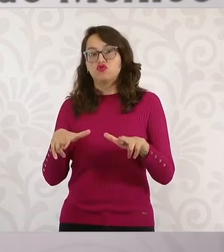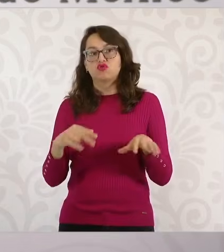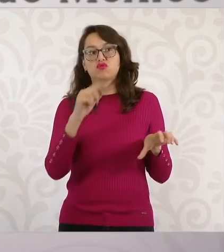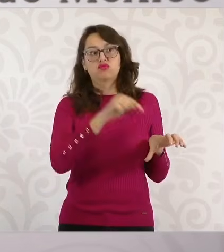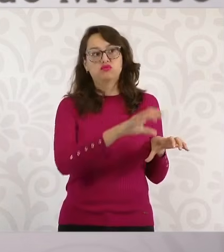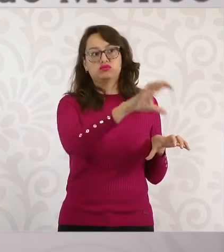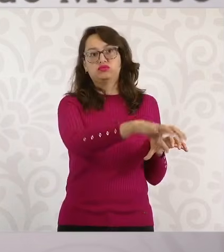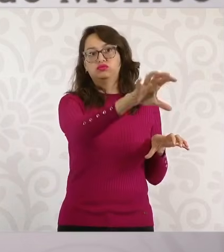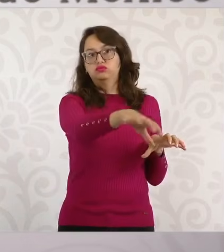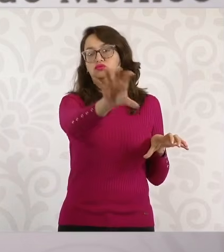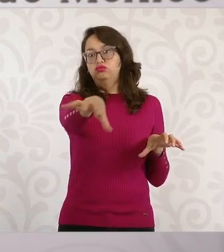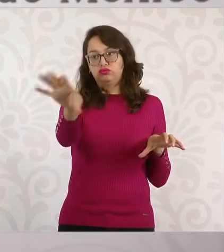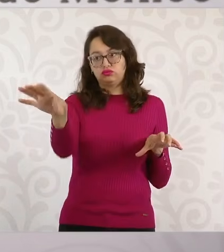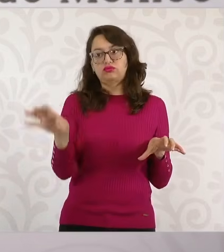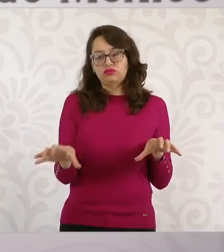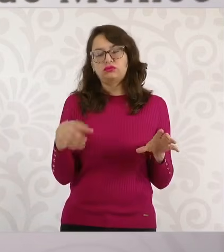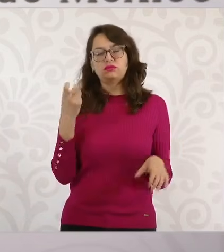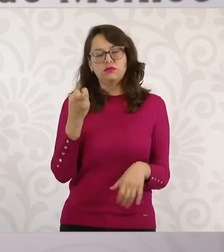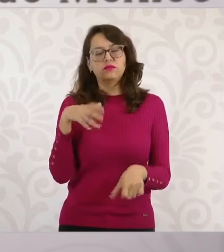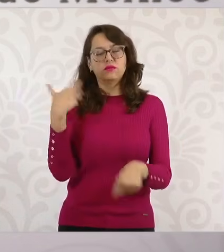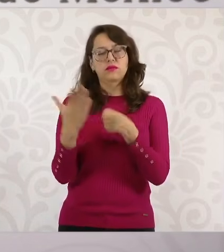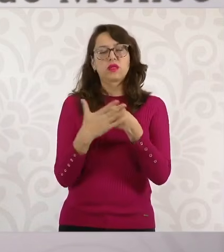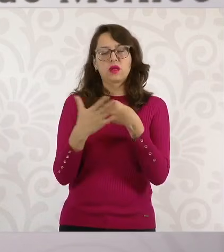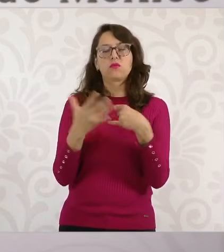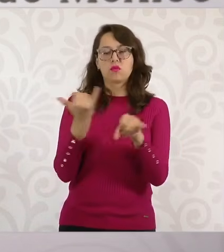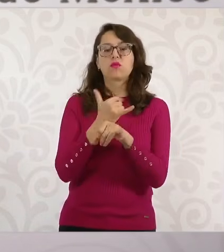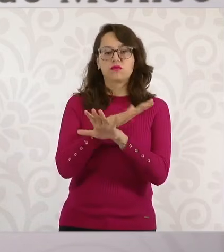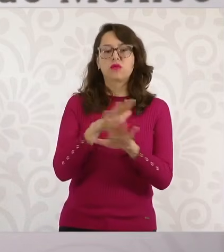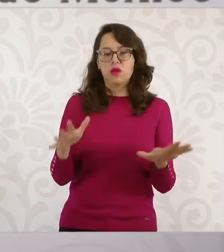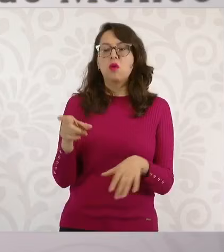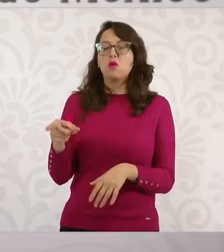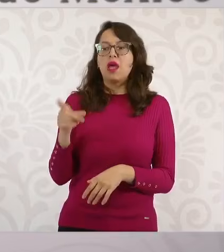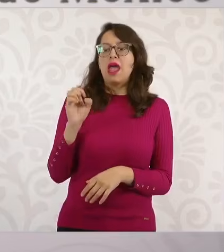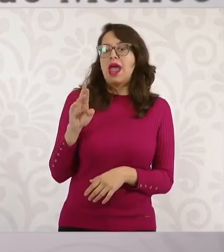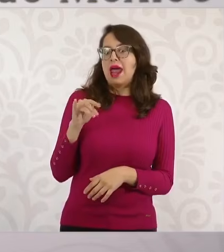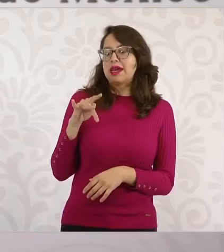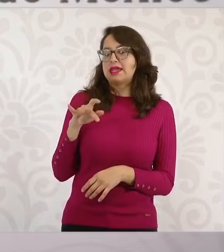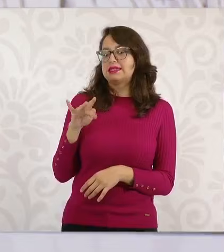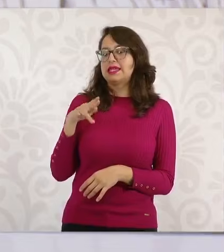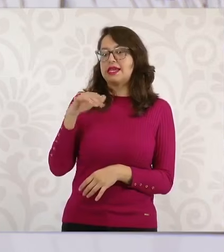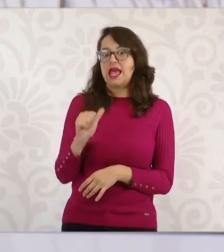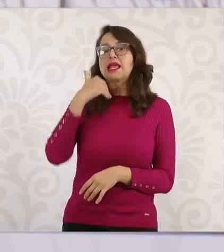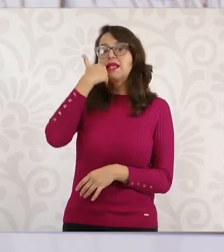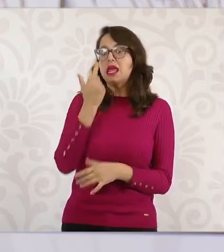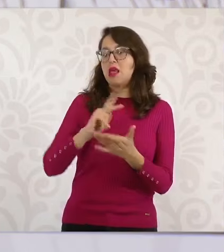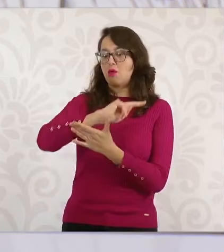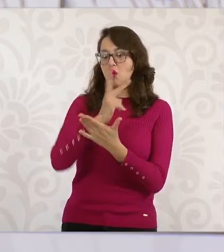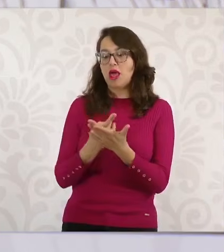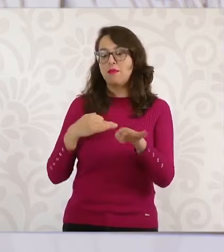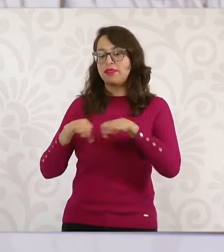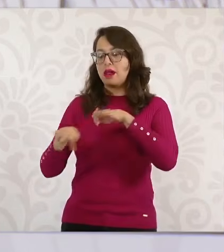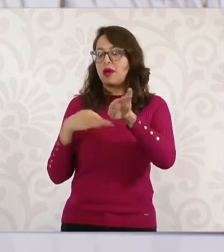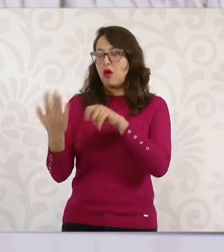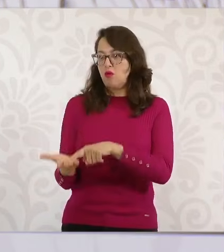informar ya pronto porque nos comentó que quiere hacer un informe, bueno, más bien una presentación de su programa de trabajo